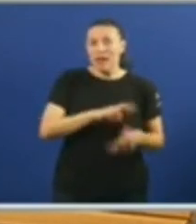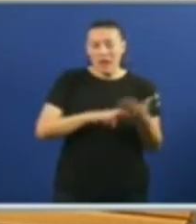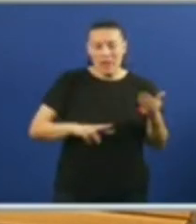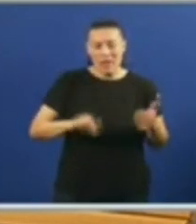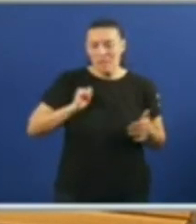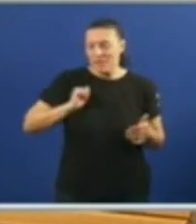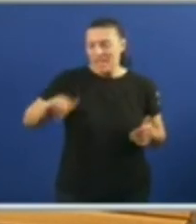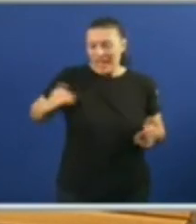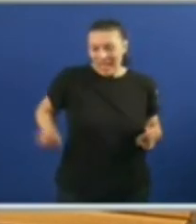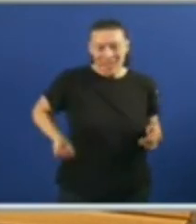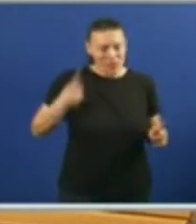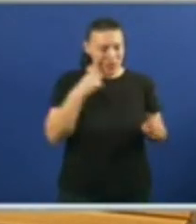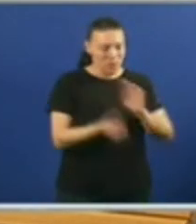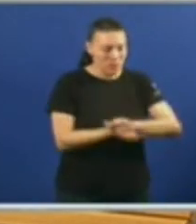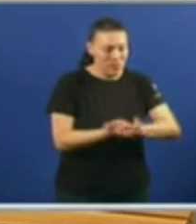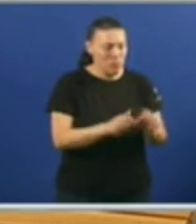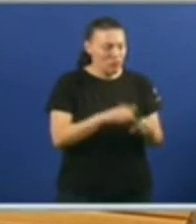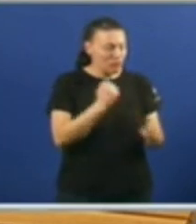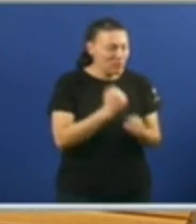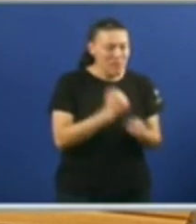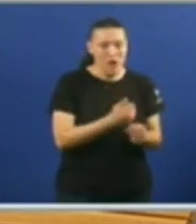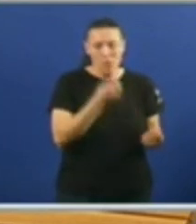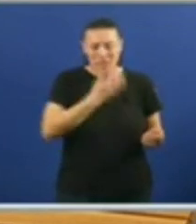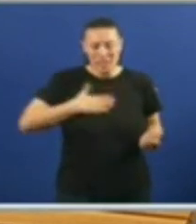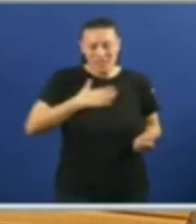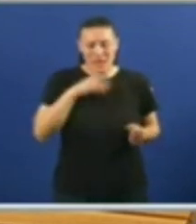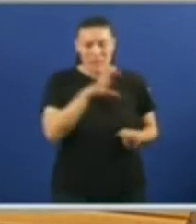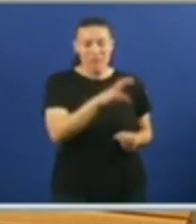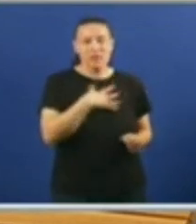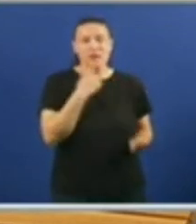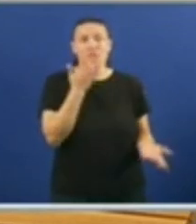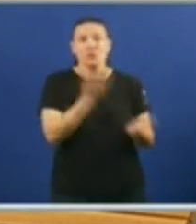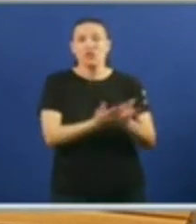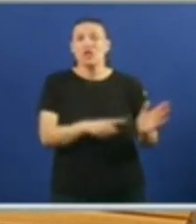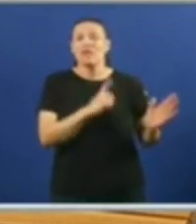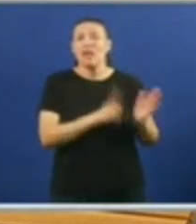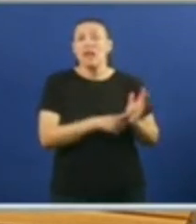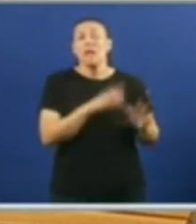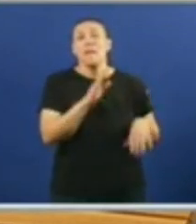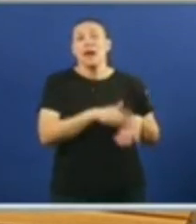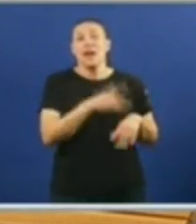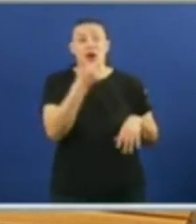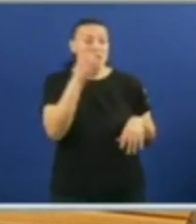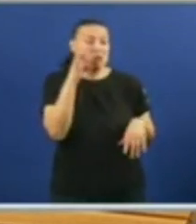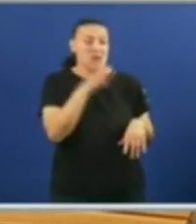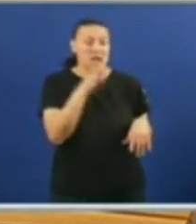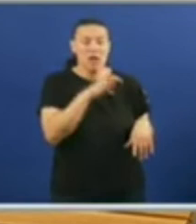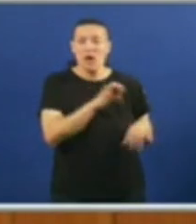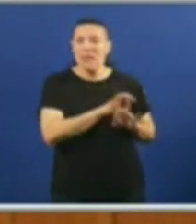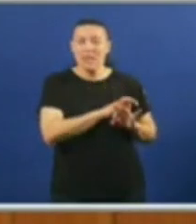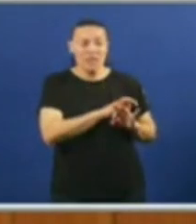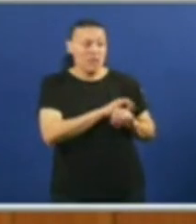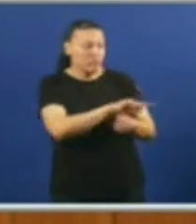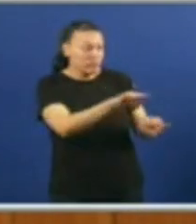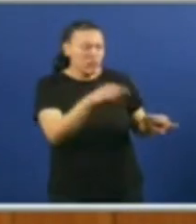para crear emprego e benestar no noso país. En definitiva, unha proposición de lei para que ningún galego ou galega se teña que volver